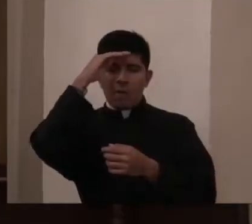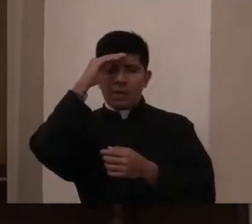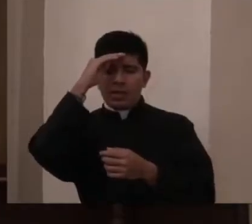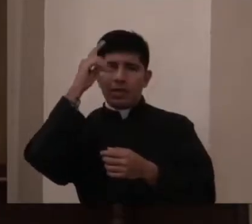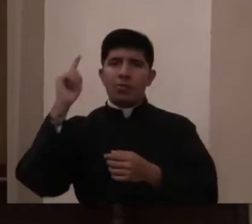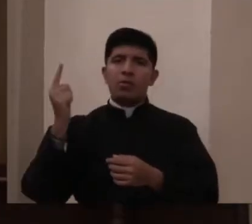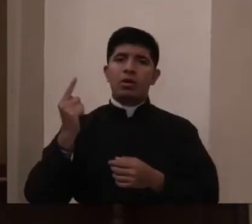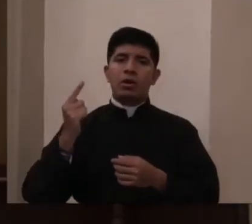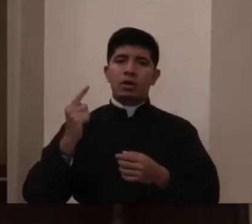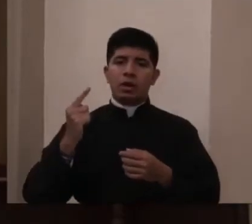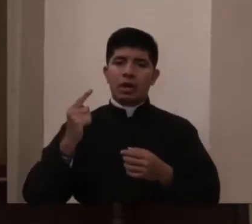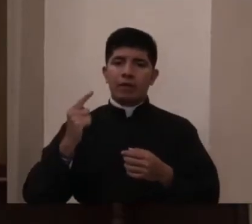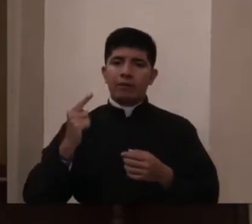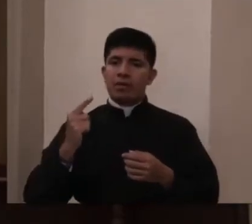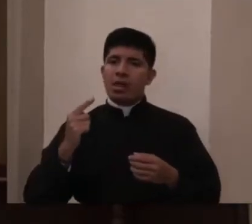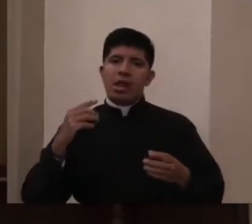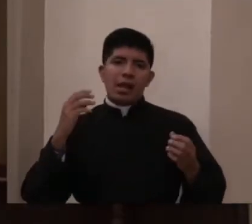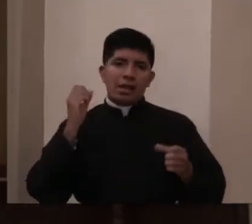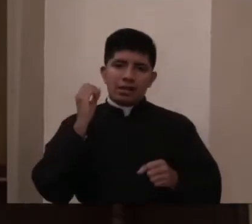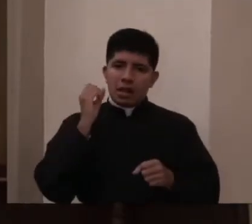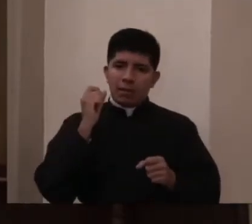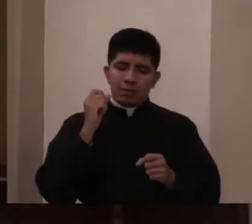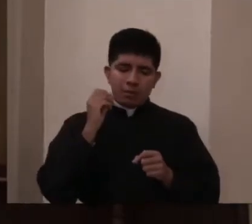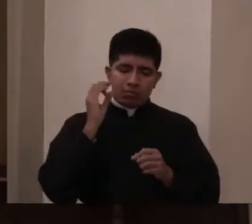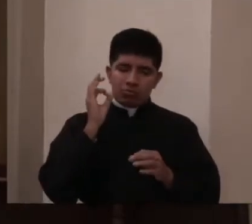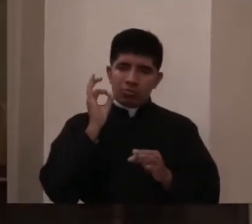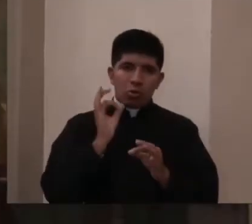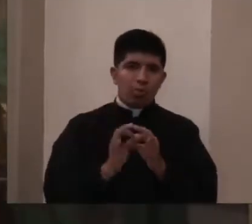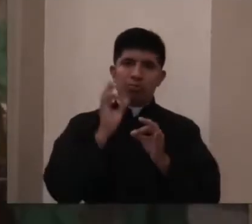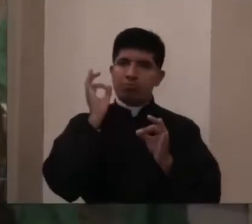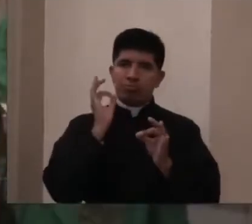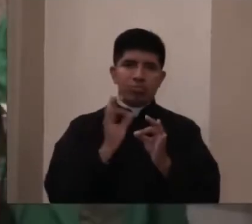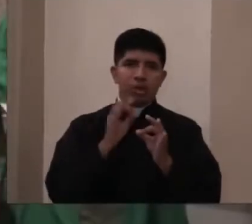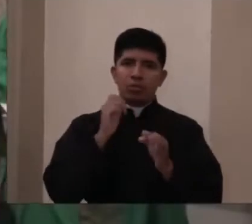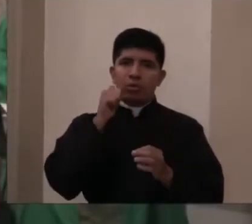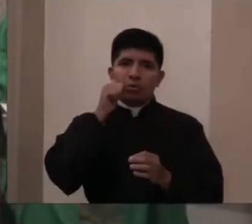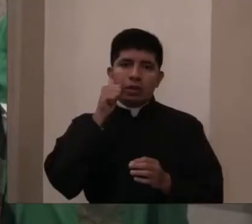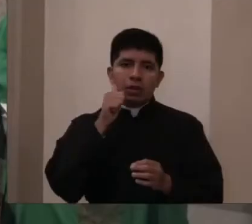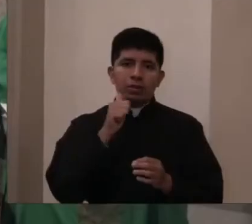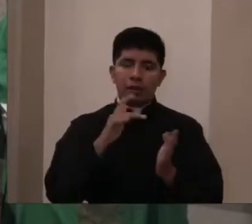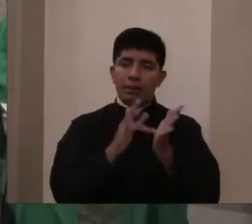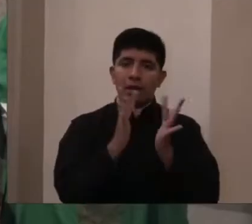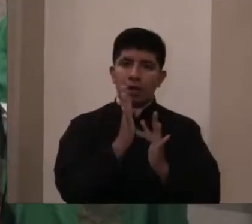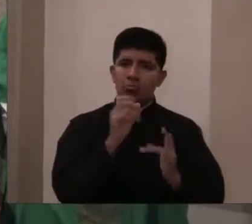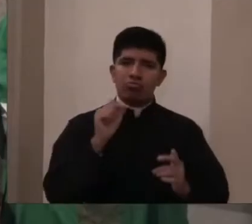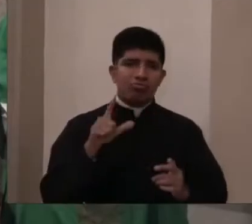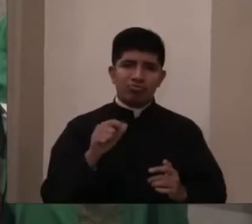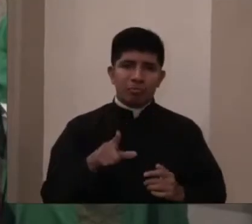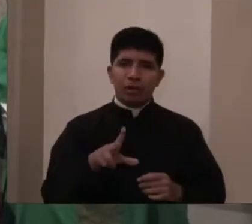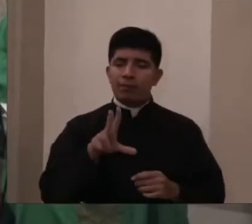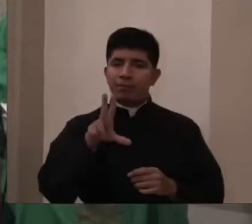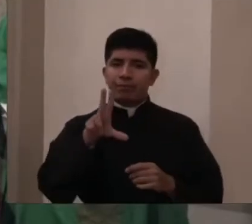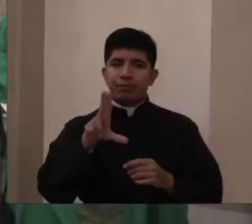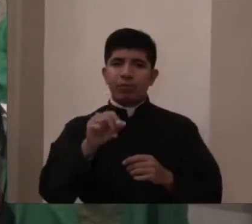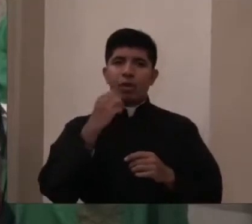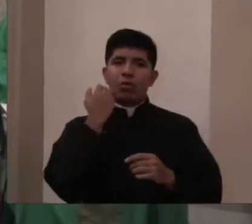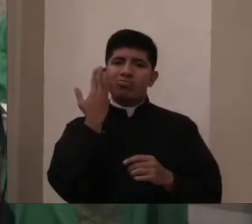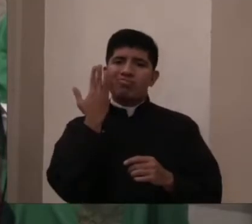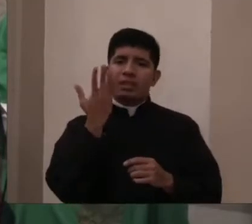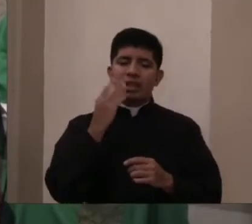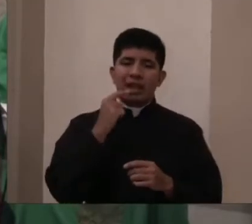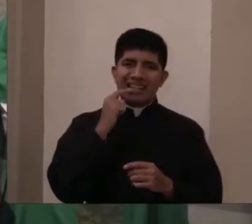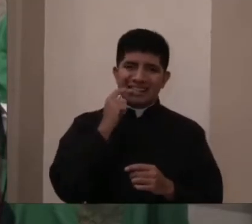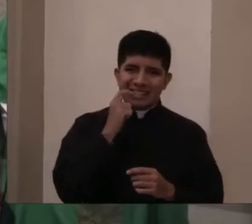hay la misma temática que se quiere resaltar. Jesús tampoco quiere que seamos